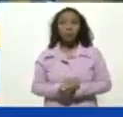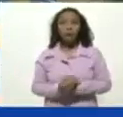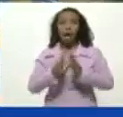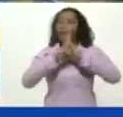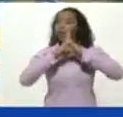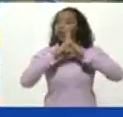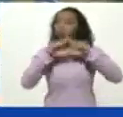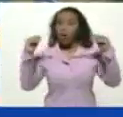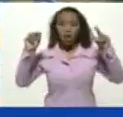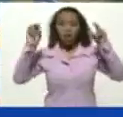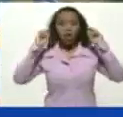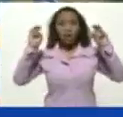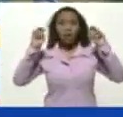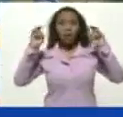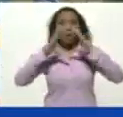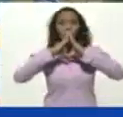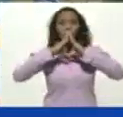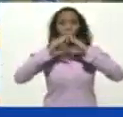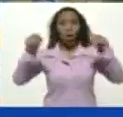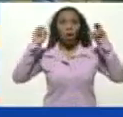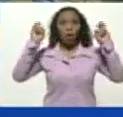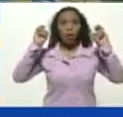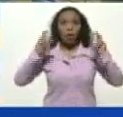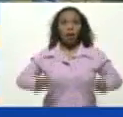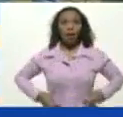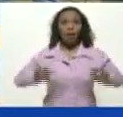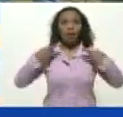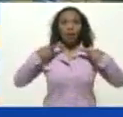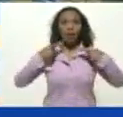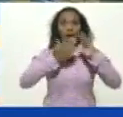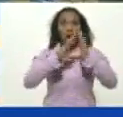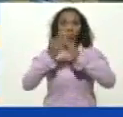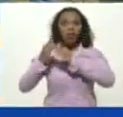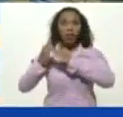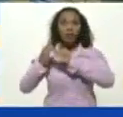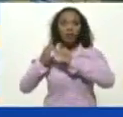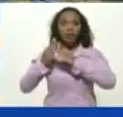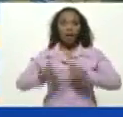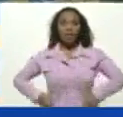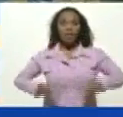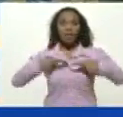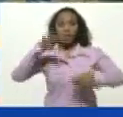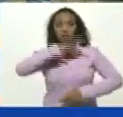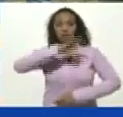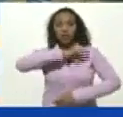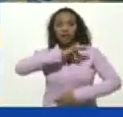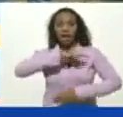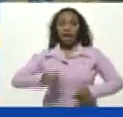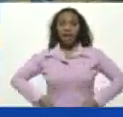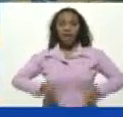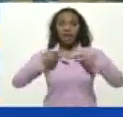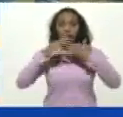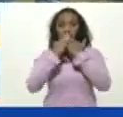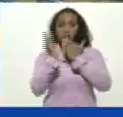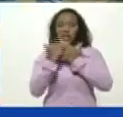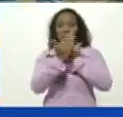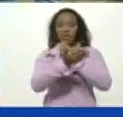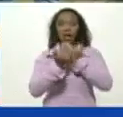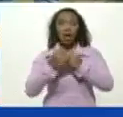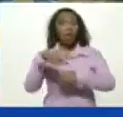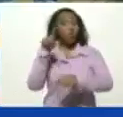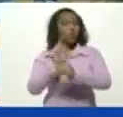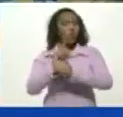los aspectos, en todos los aspectos de la vida comunitaria, de la vida social, de la vida vecinal. Lo